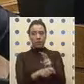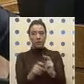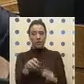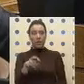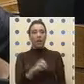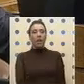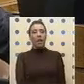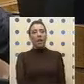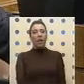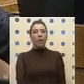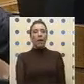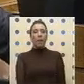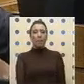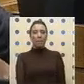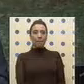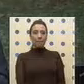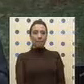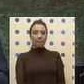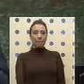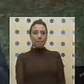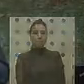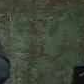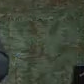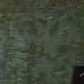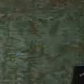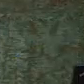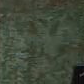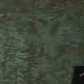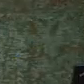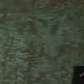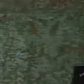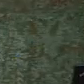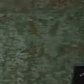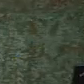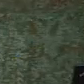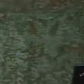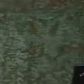He dicho, presidente. Gracias, diputado Espinosa.